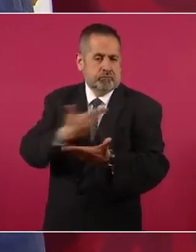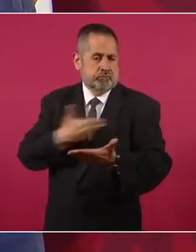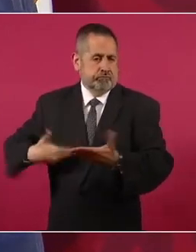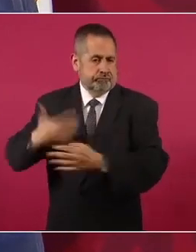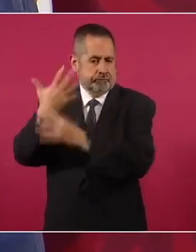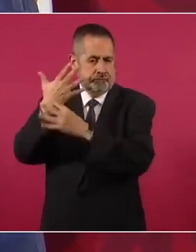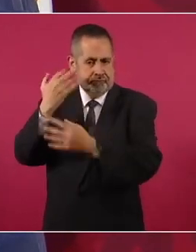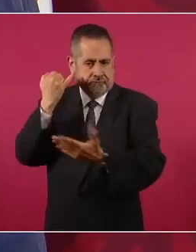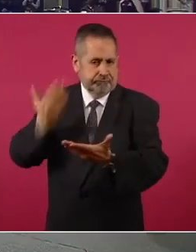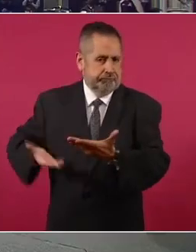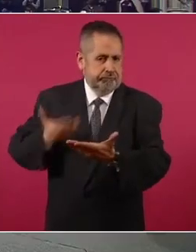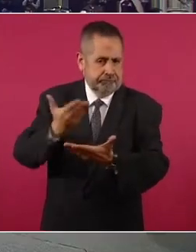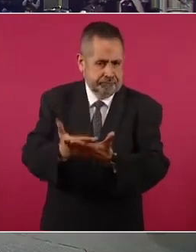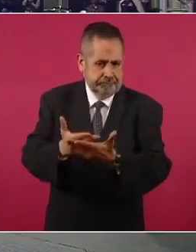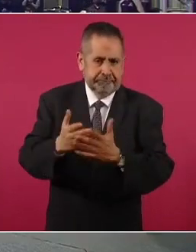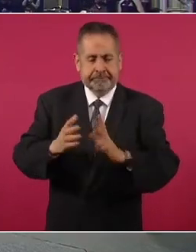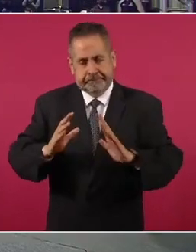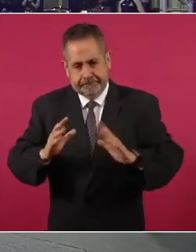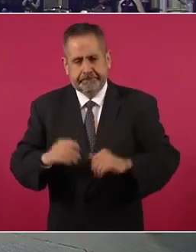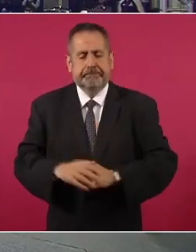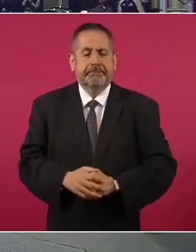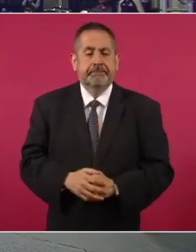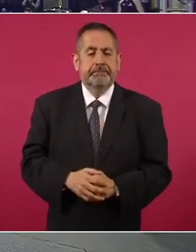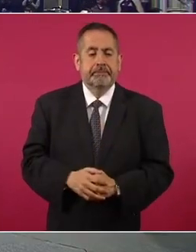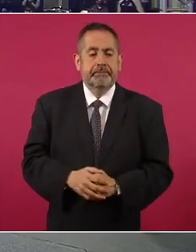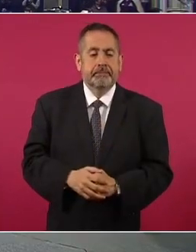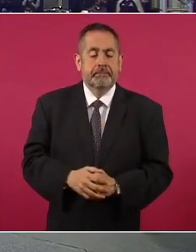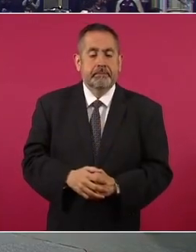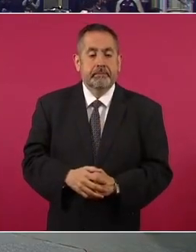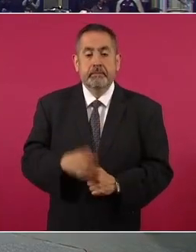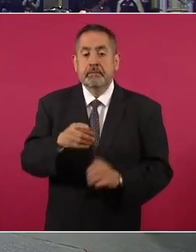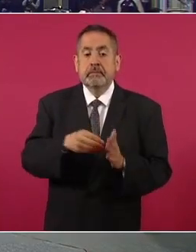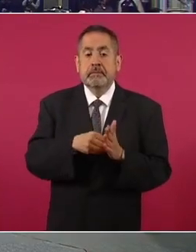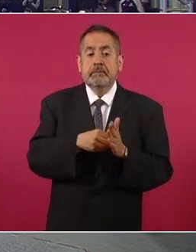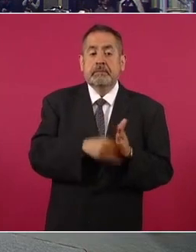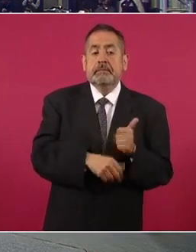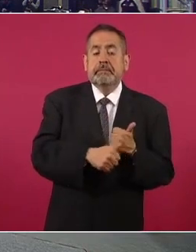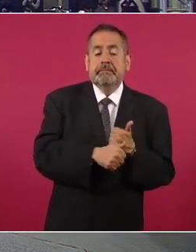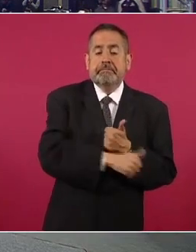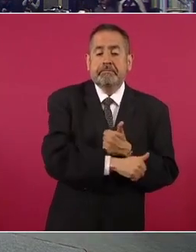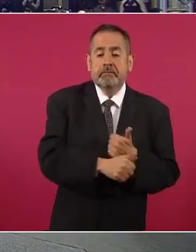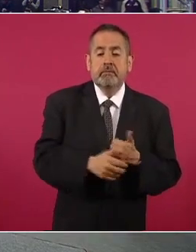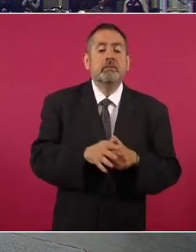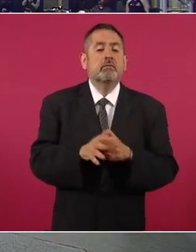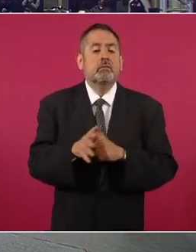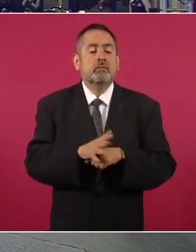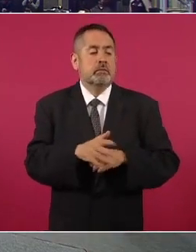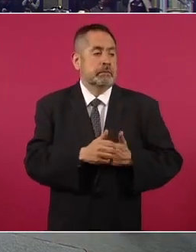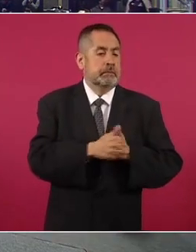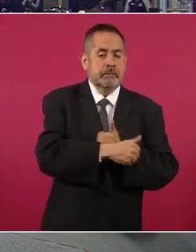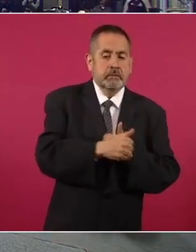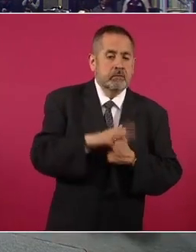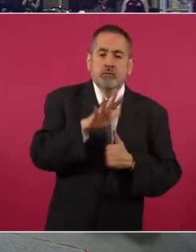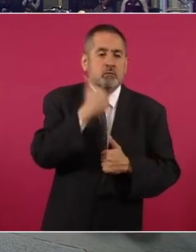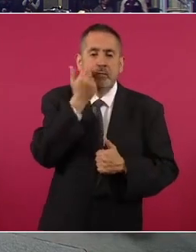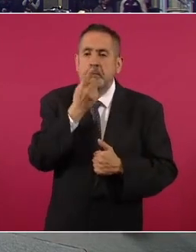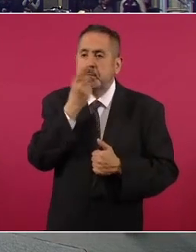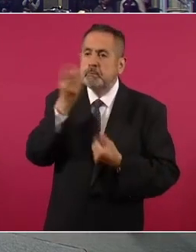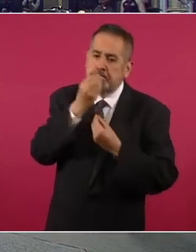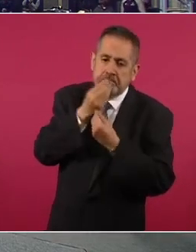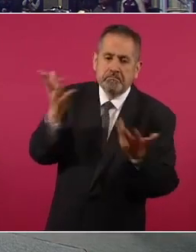Síguele. Y esto es lo que ocultan. lo que no querían decir.